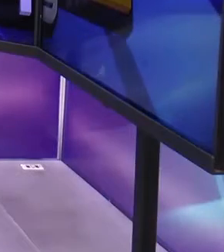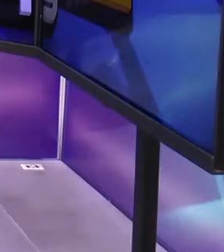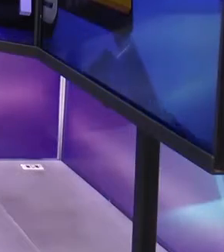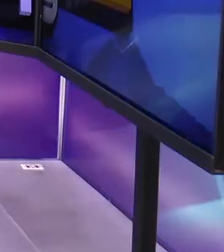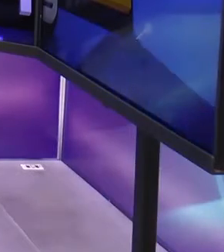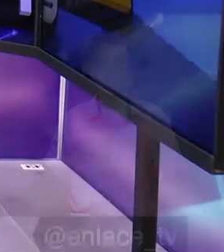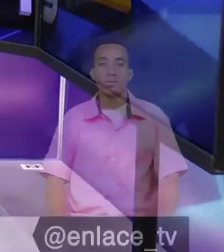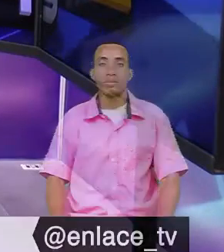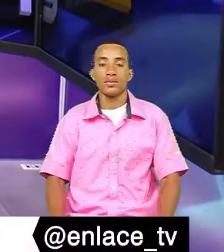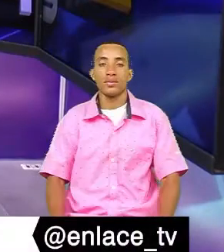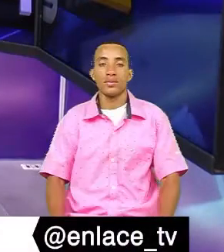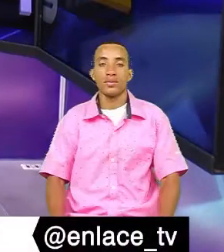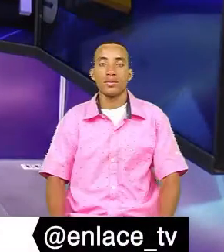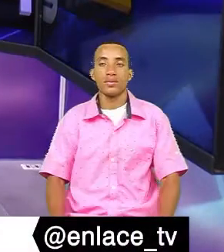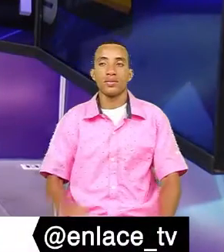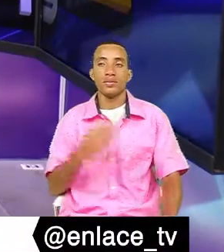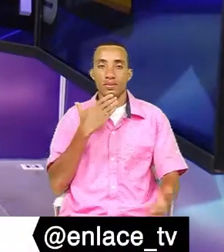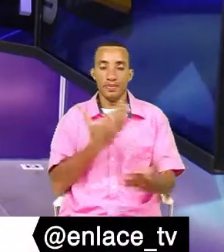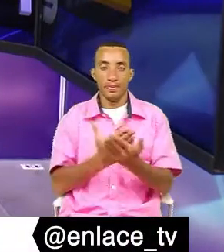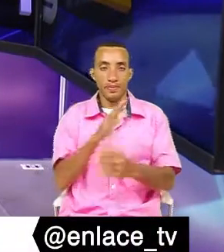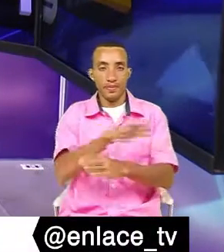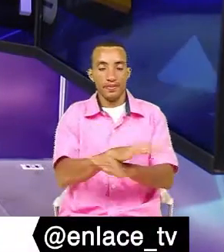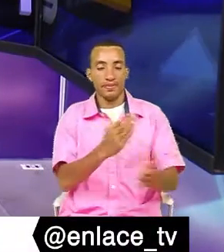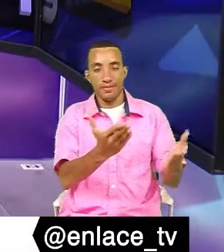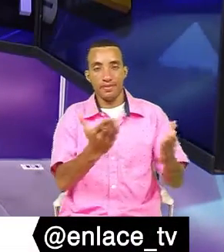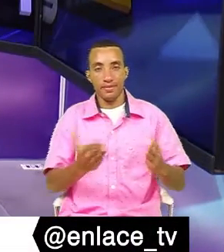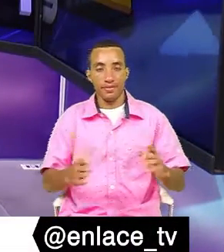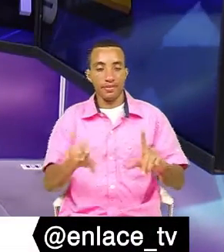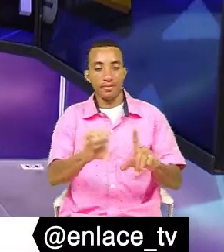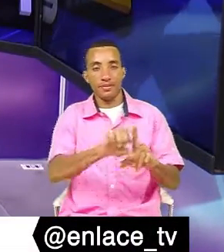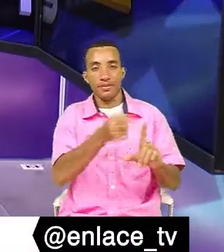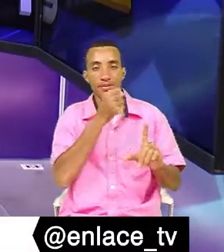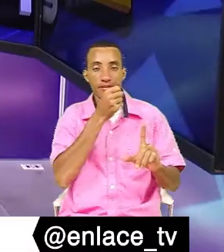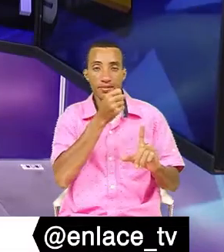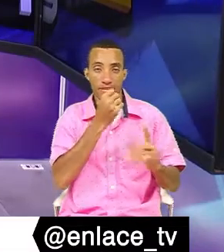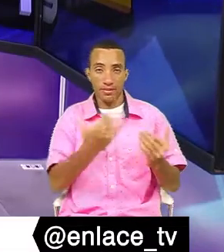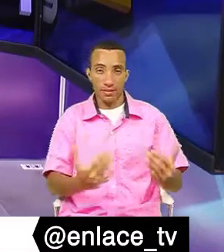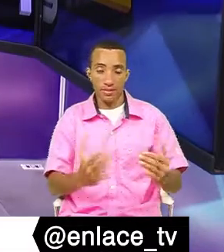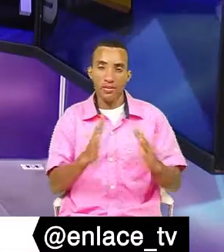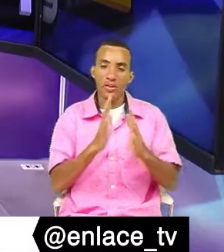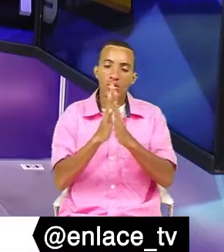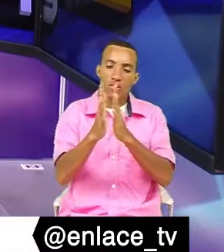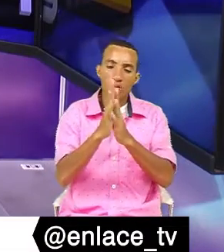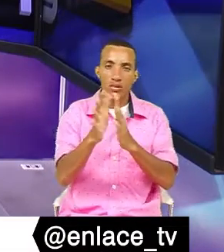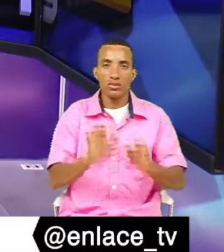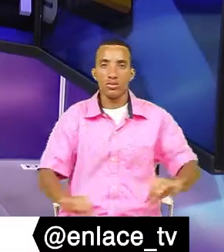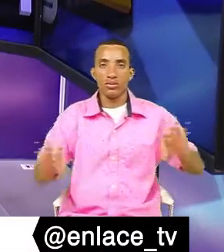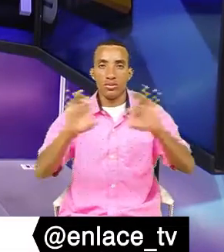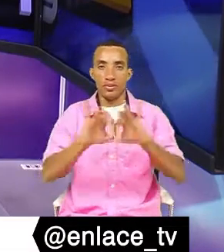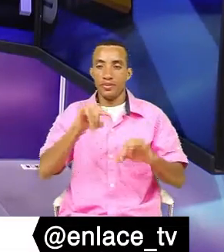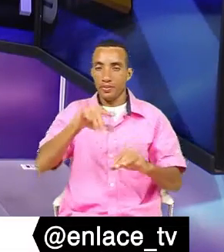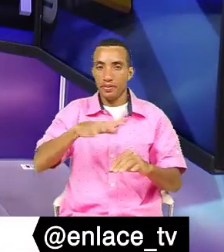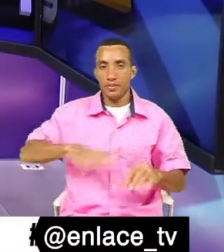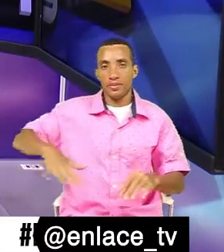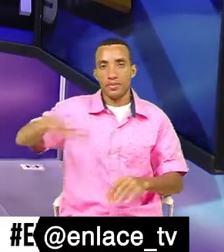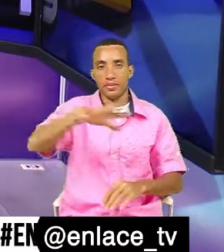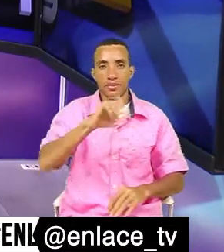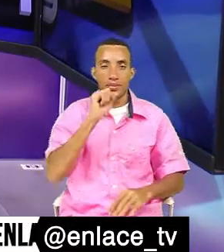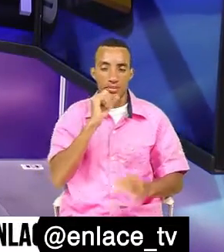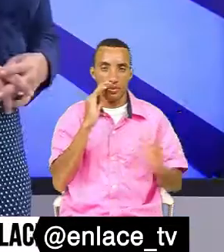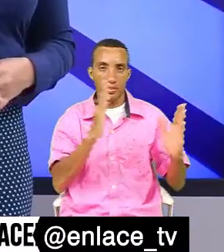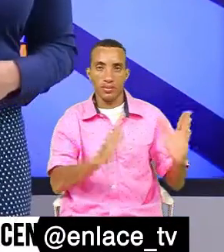Muy buenas tardes, bienvenidos a Enlace Noticias. Los saludamos con la información más importante de nuestra ciudad y región. A continuación, veamos nuestros titulares.